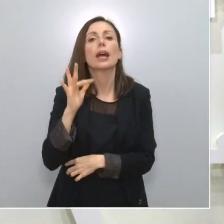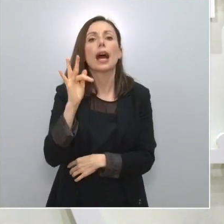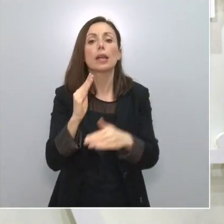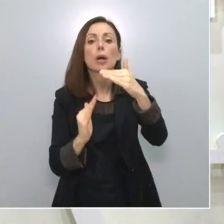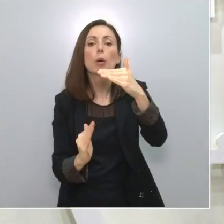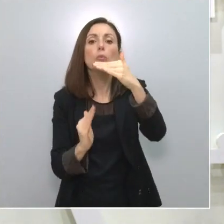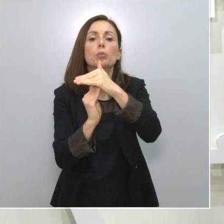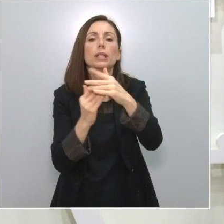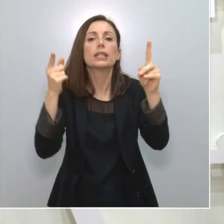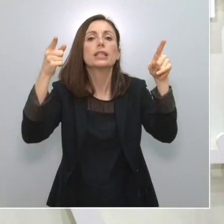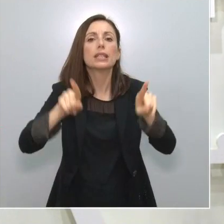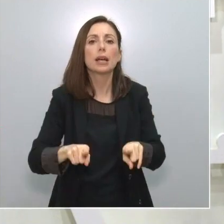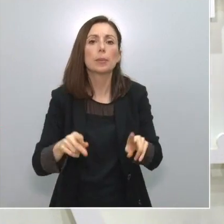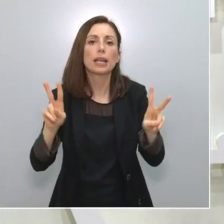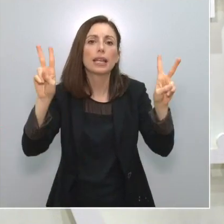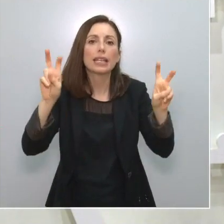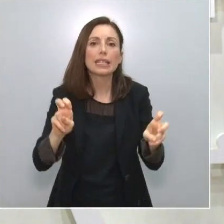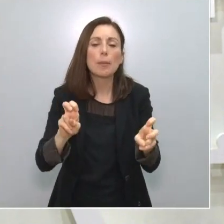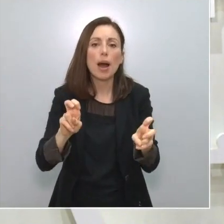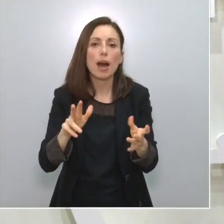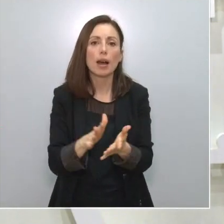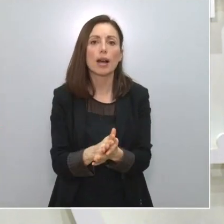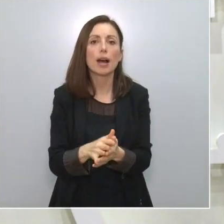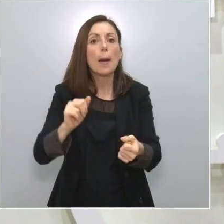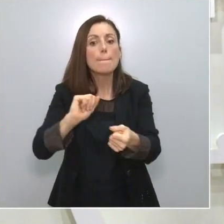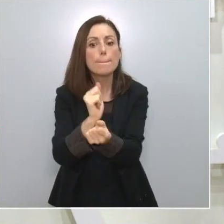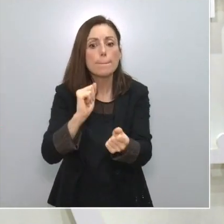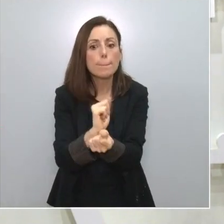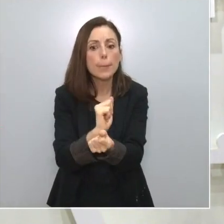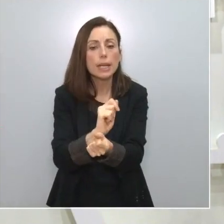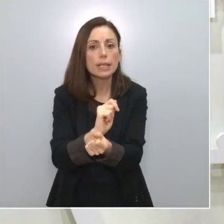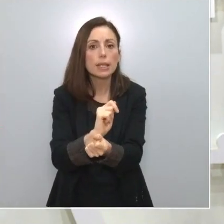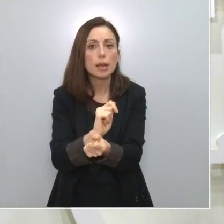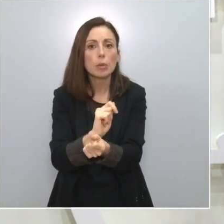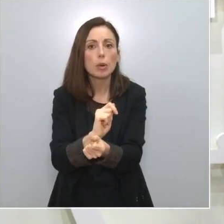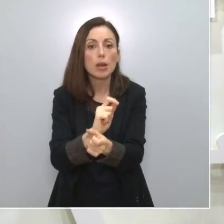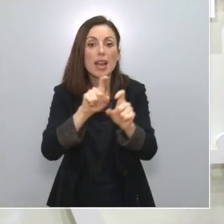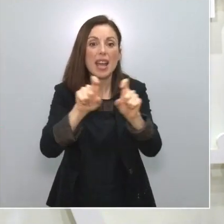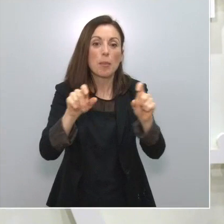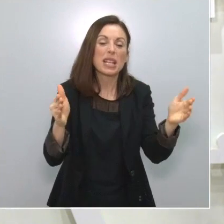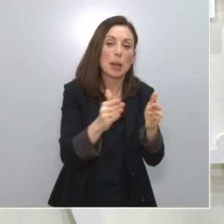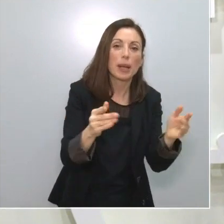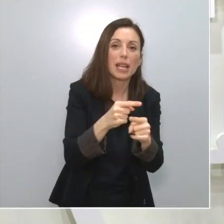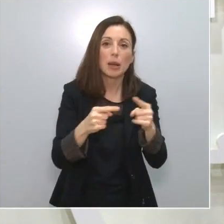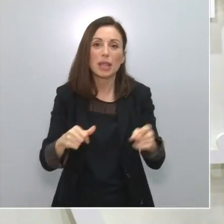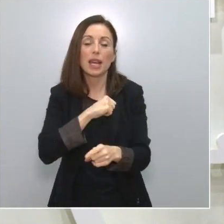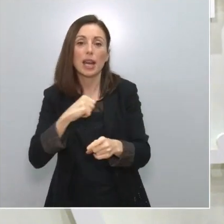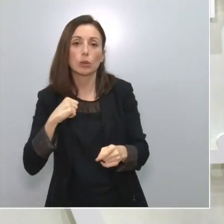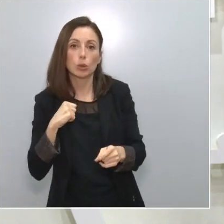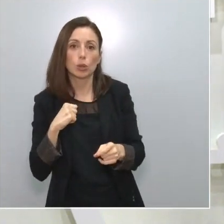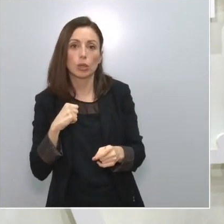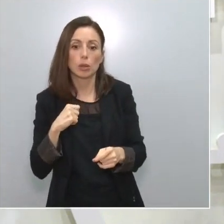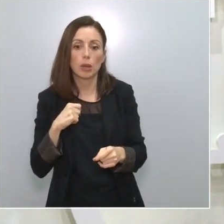suspenso aquellos créditos, aquellos préstamos que tenían las pequeñas y medianas empresas y los autónomos a través de